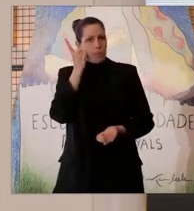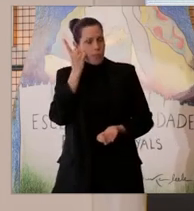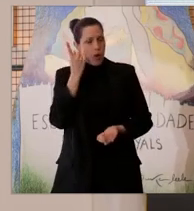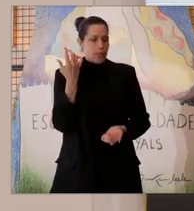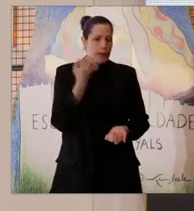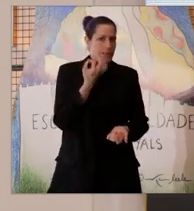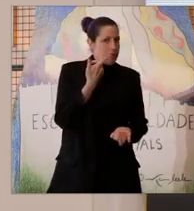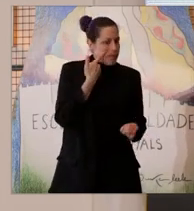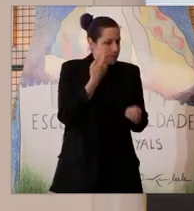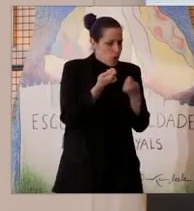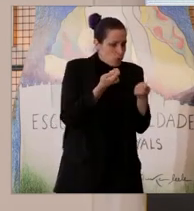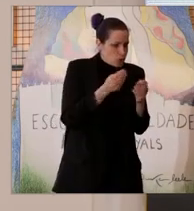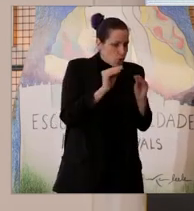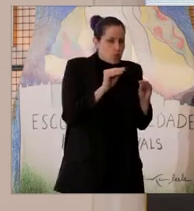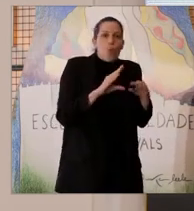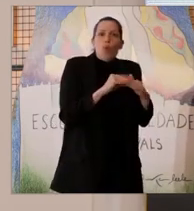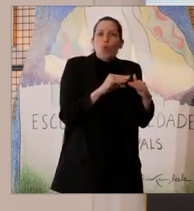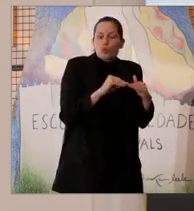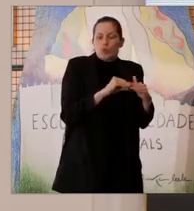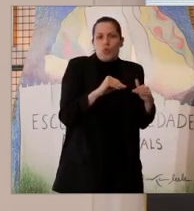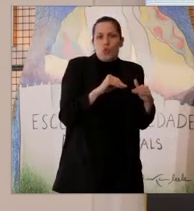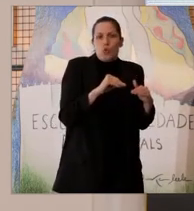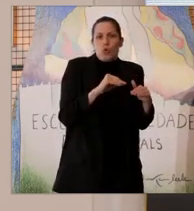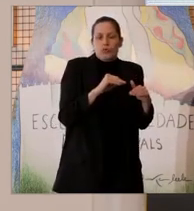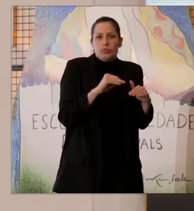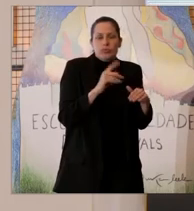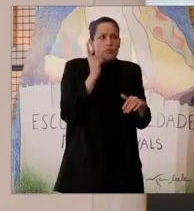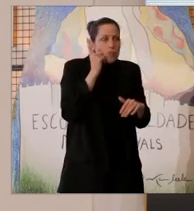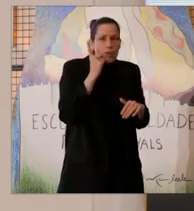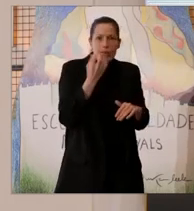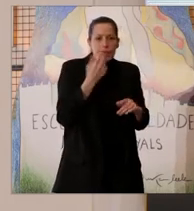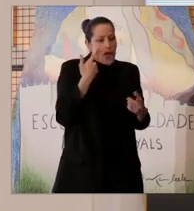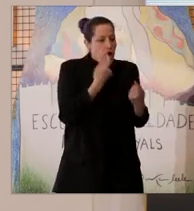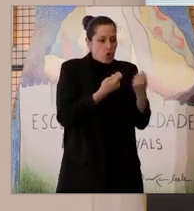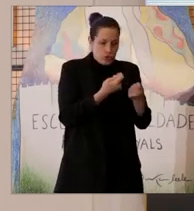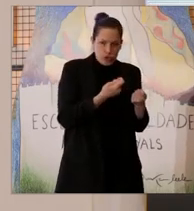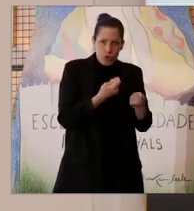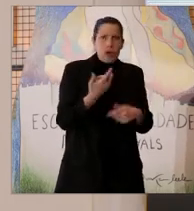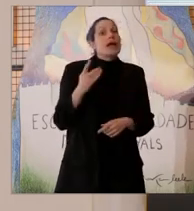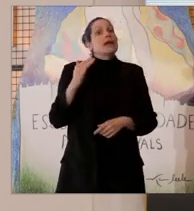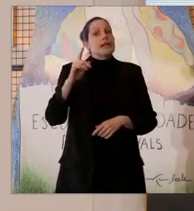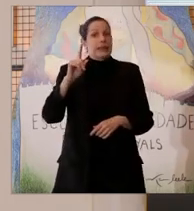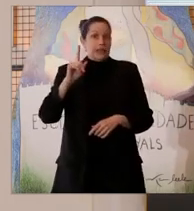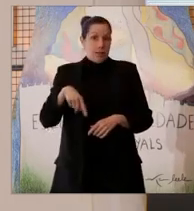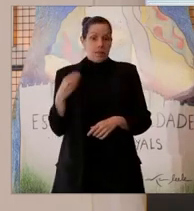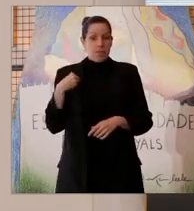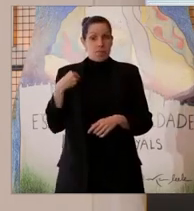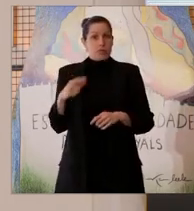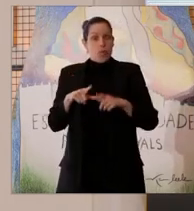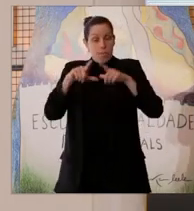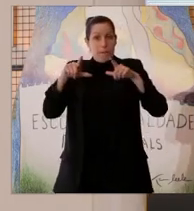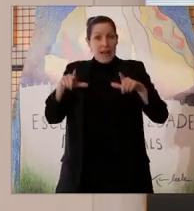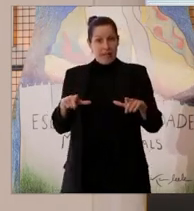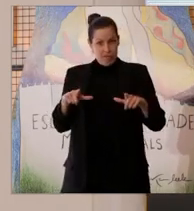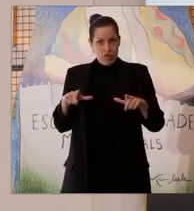bueno el uso de esos dispositivos existe unos controles en los en las propias plataformas pero